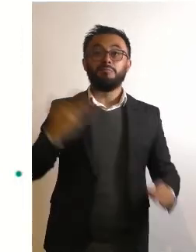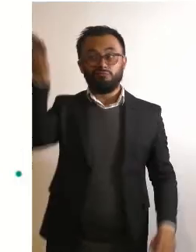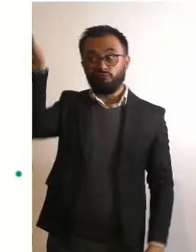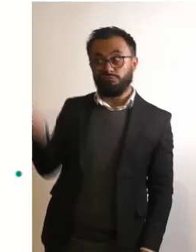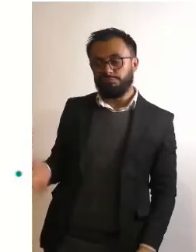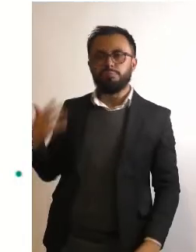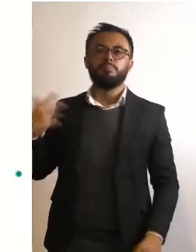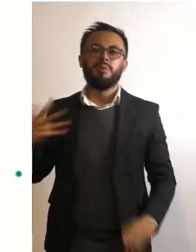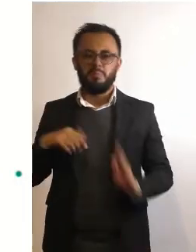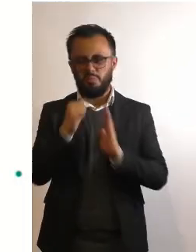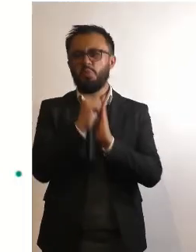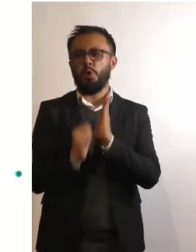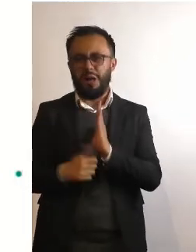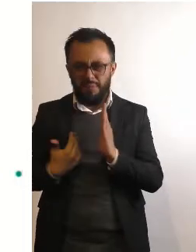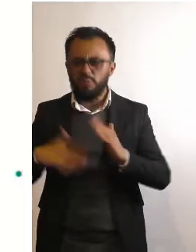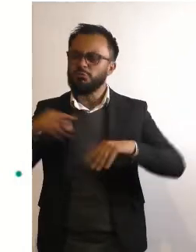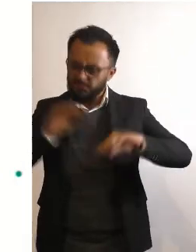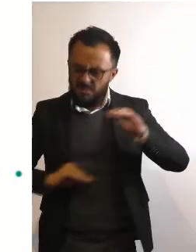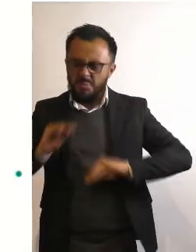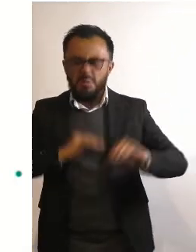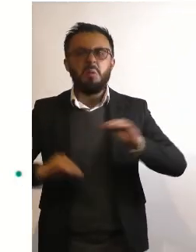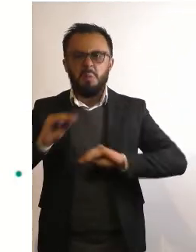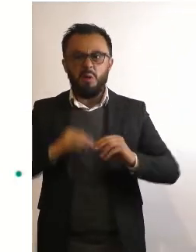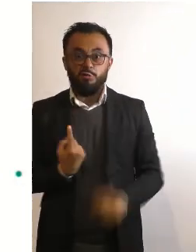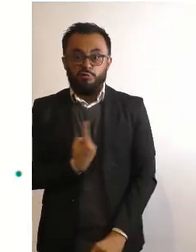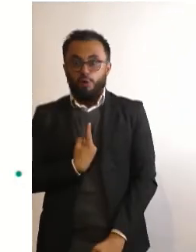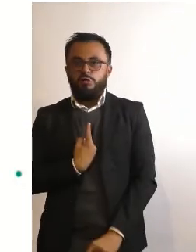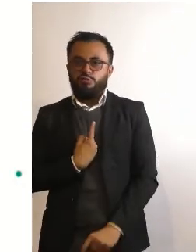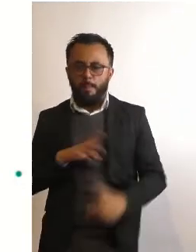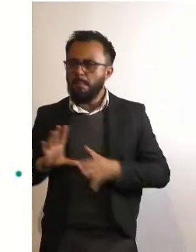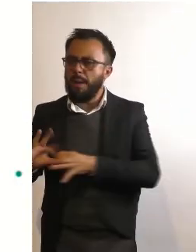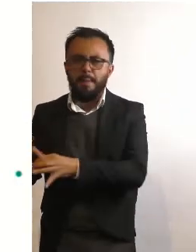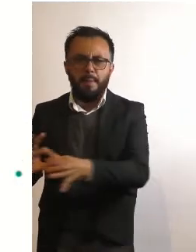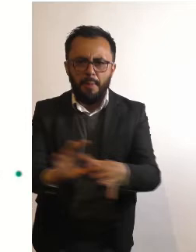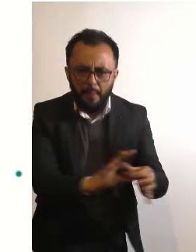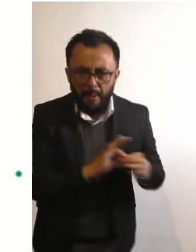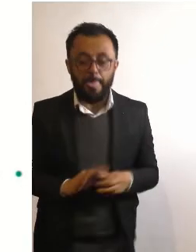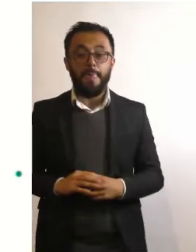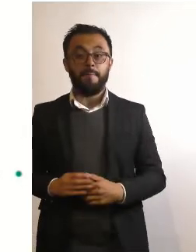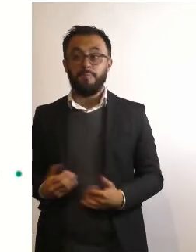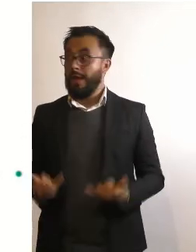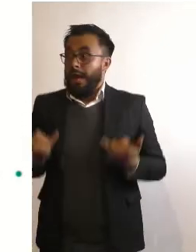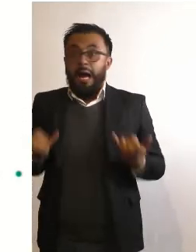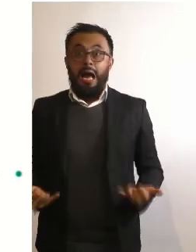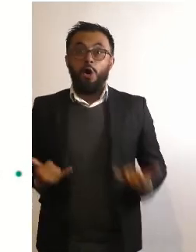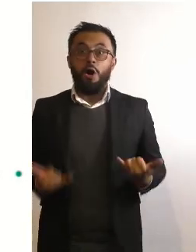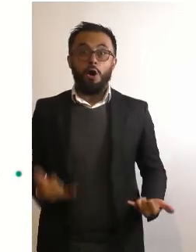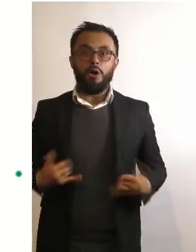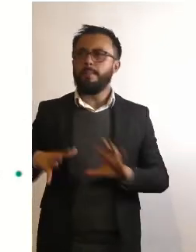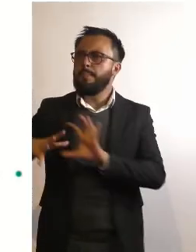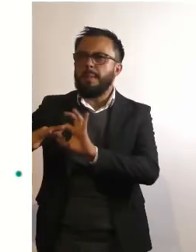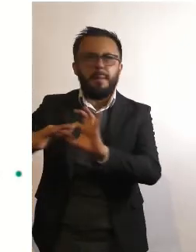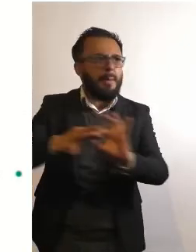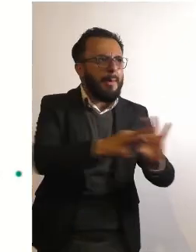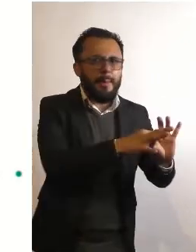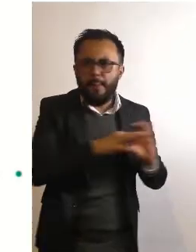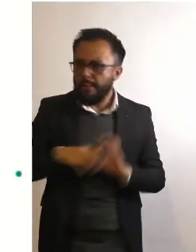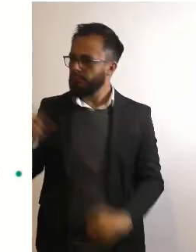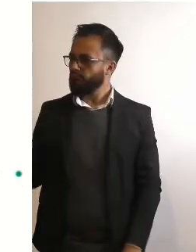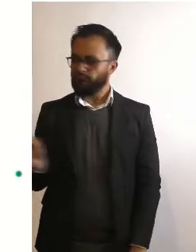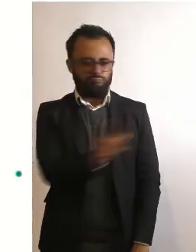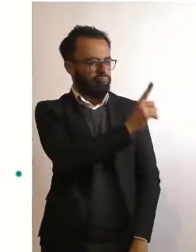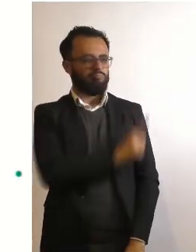diferentes aliados. Contamos actualmente con 54 aliados y por